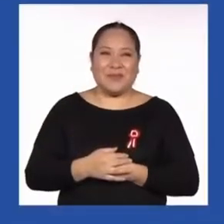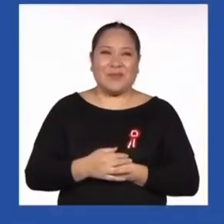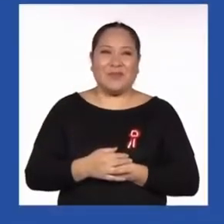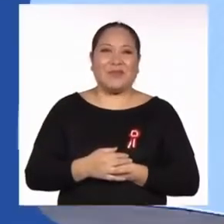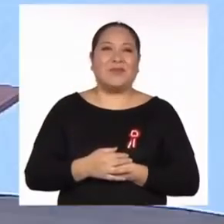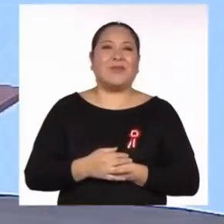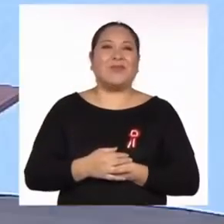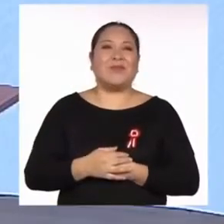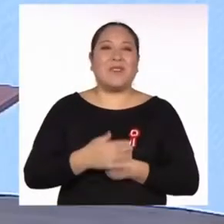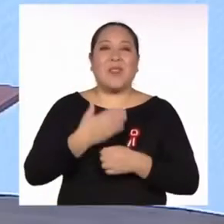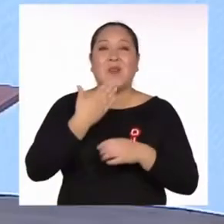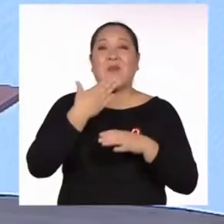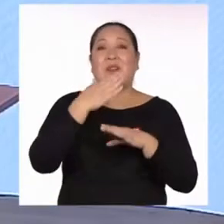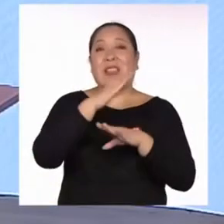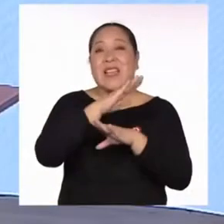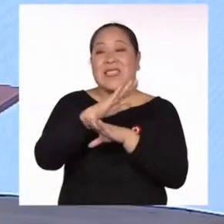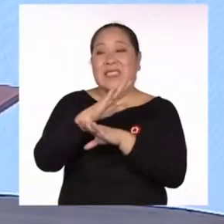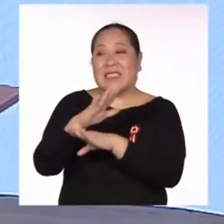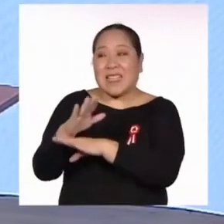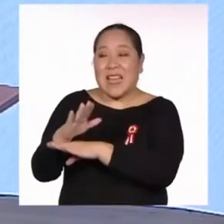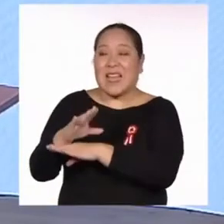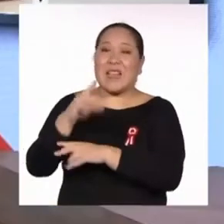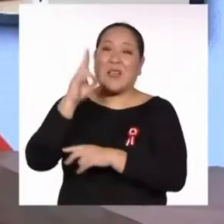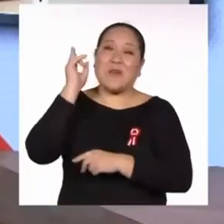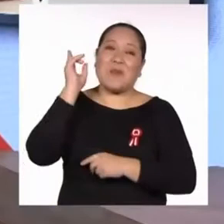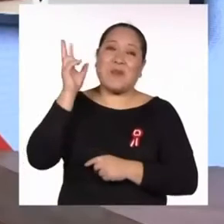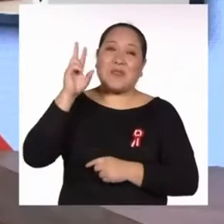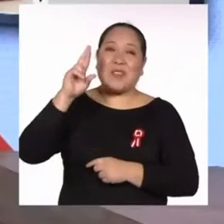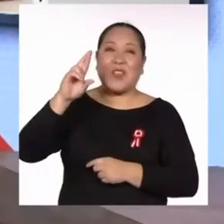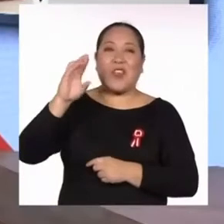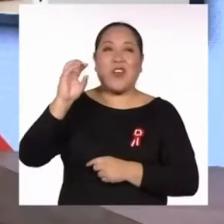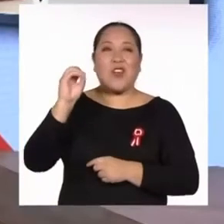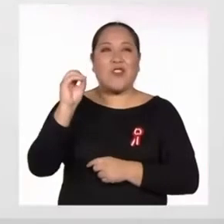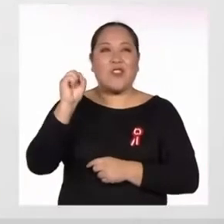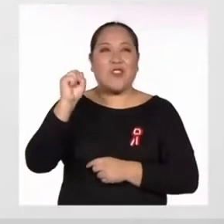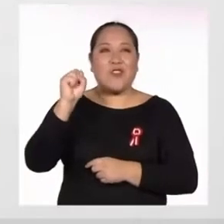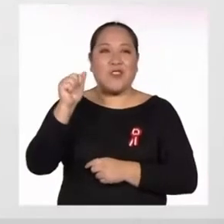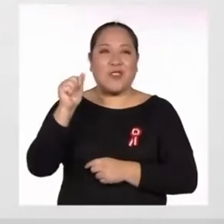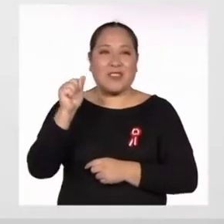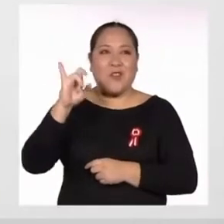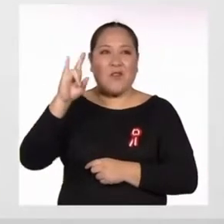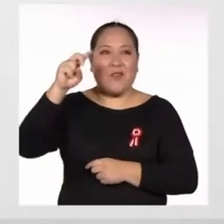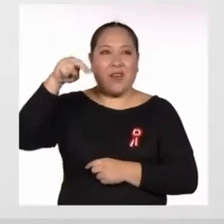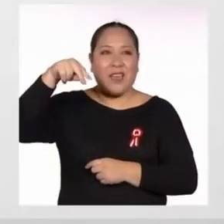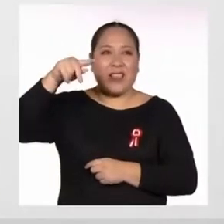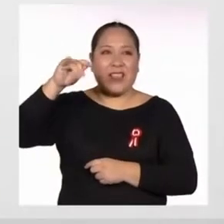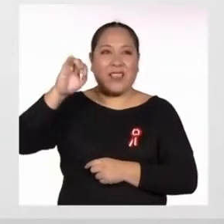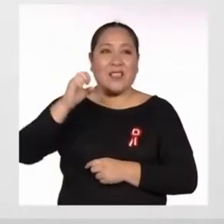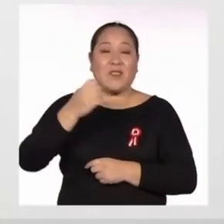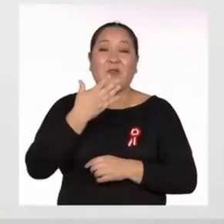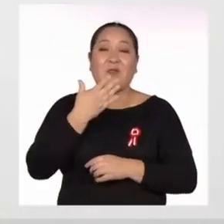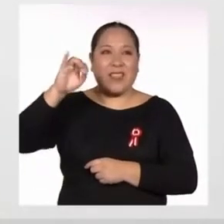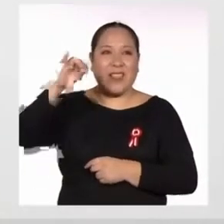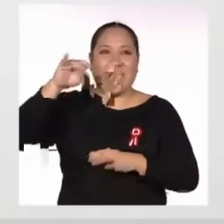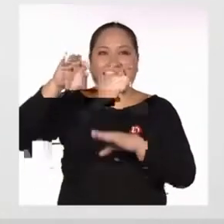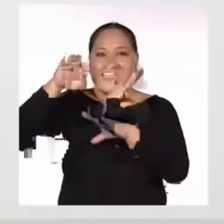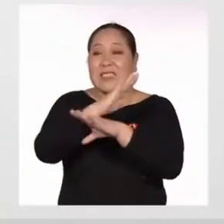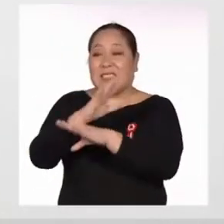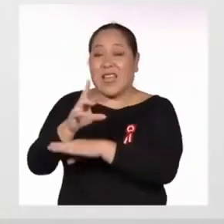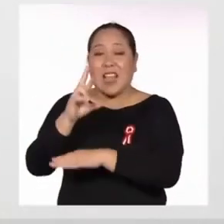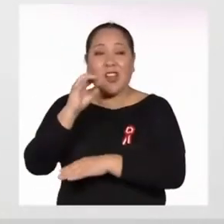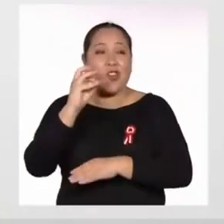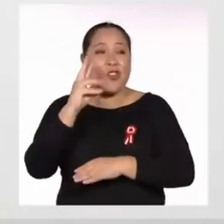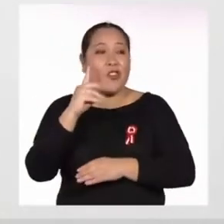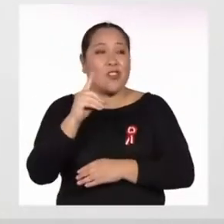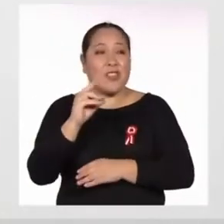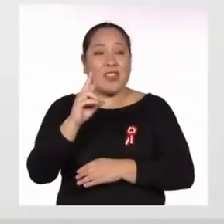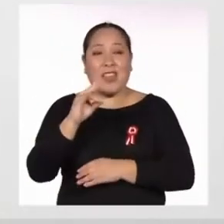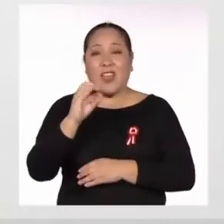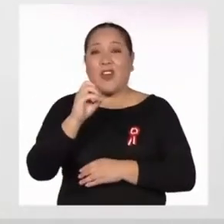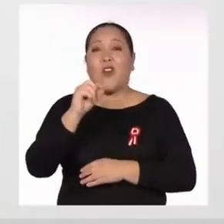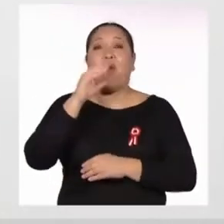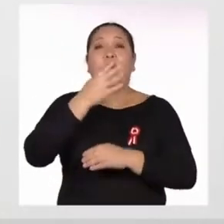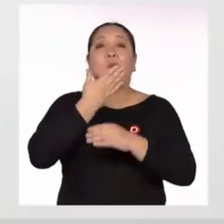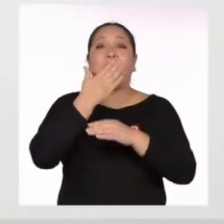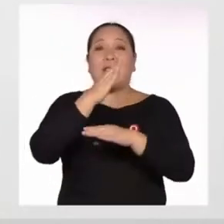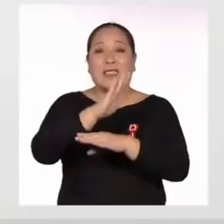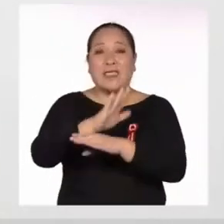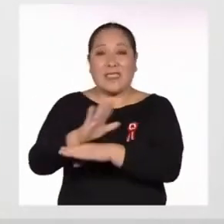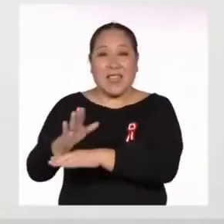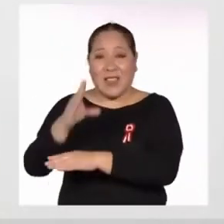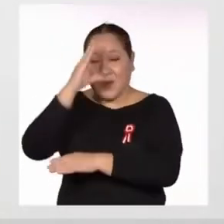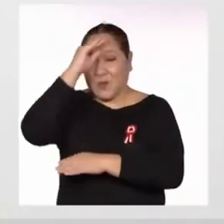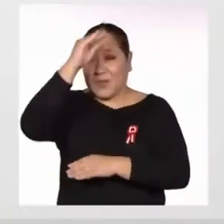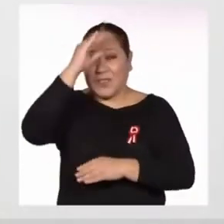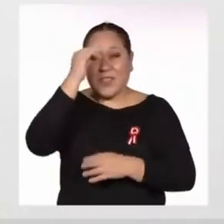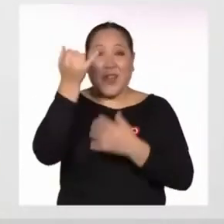buenas tardes profesora rosa fuentes buenas tardes rodrigo web de chicas y chicos chicos que están en casa veo que hoy